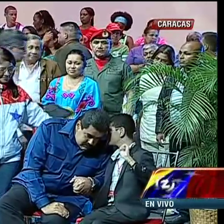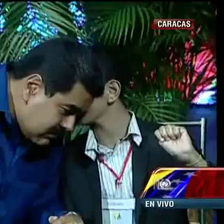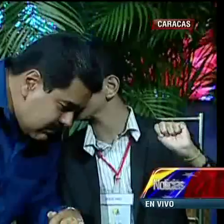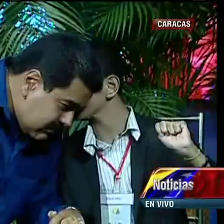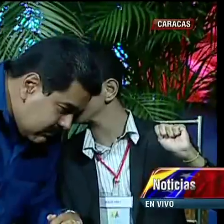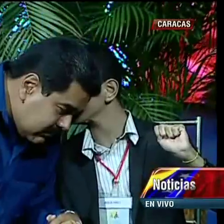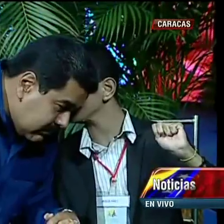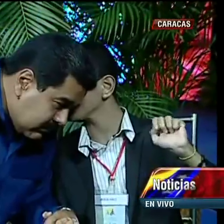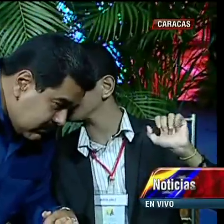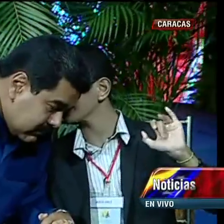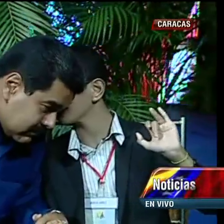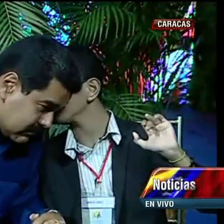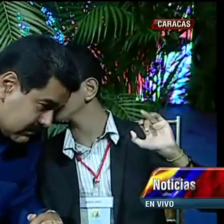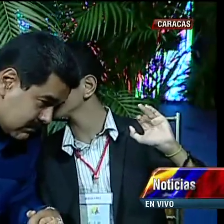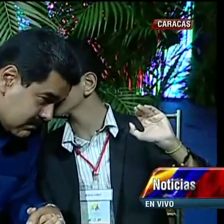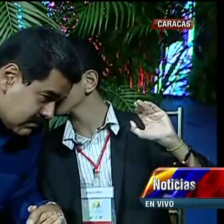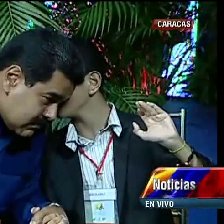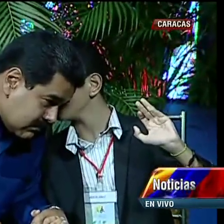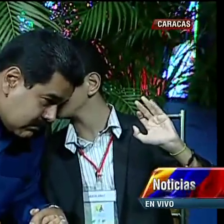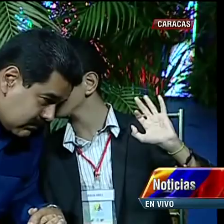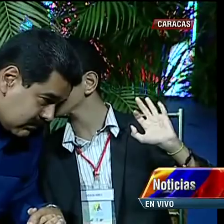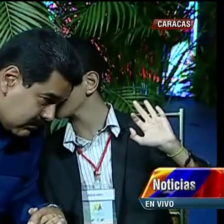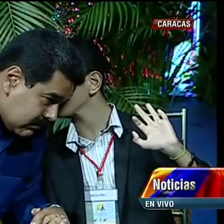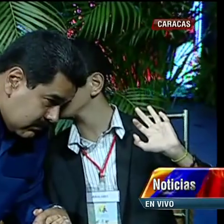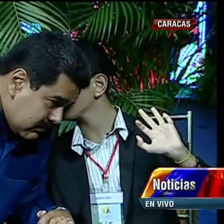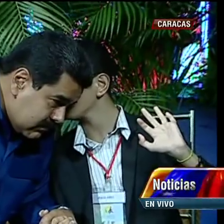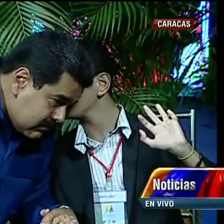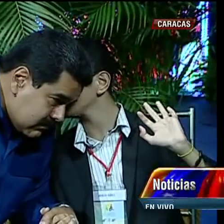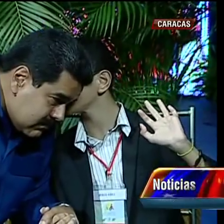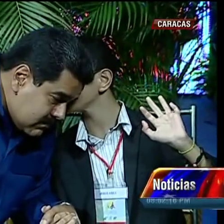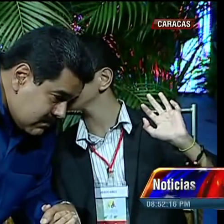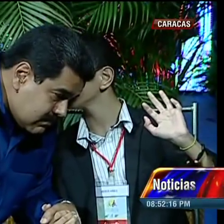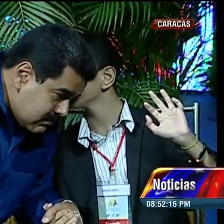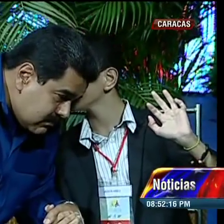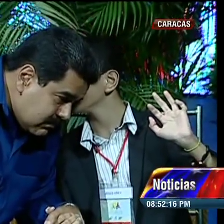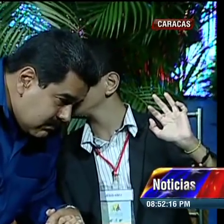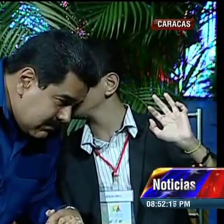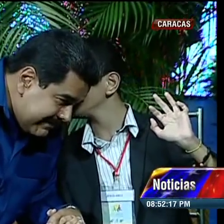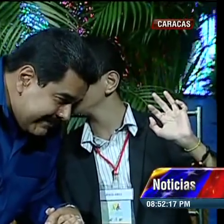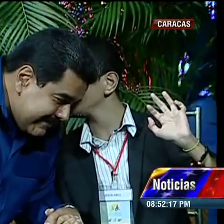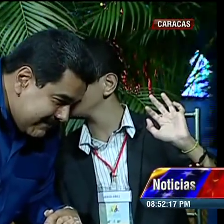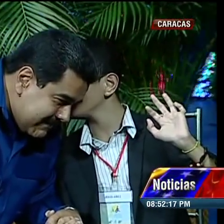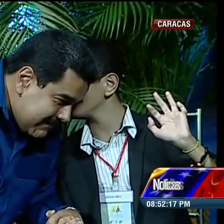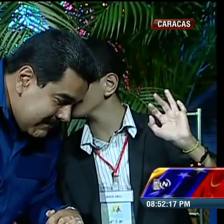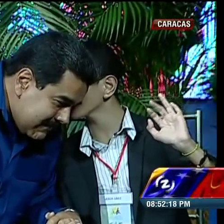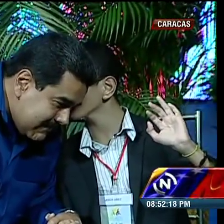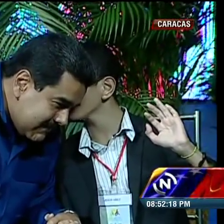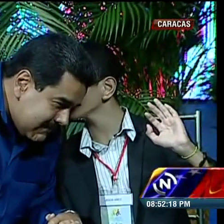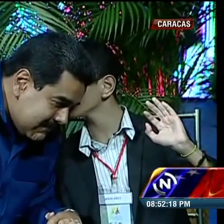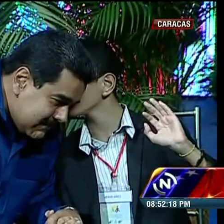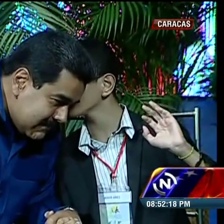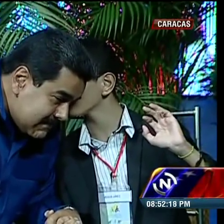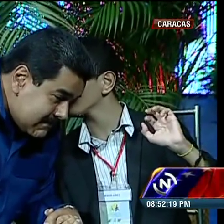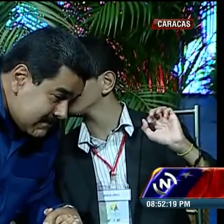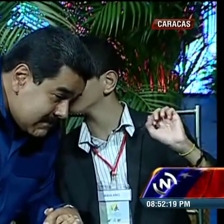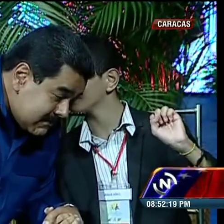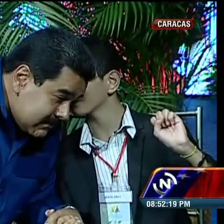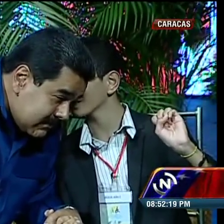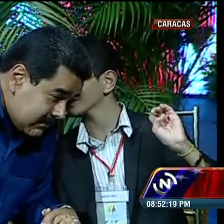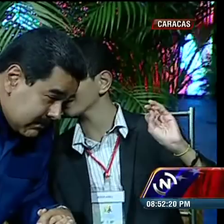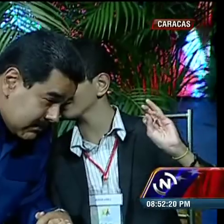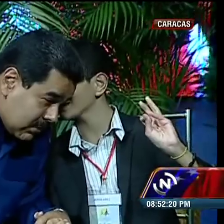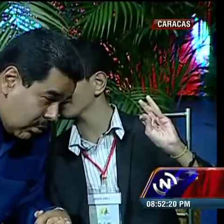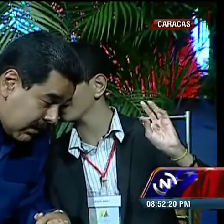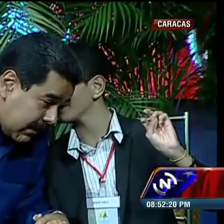la firma de las primeras cuentas de lo que van a ser toda una serie de pensiones en el